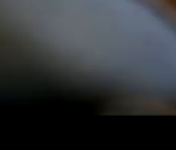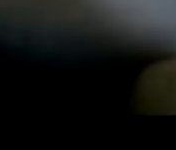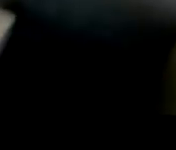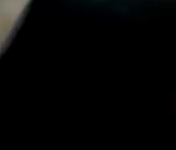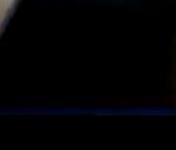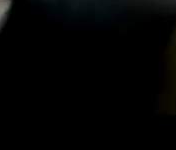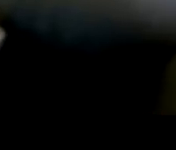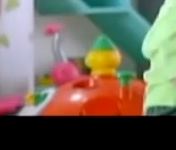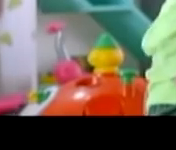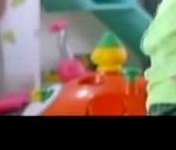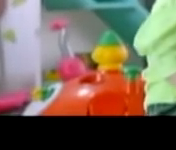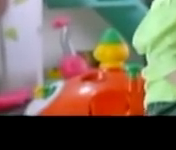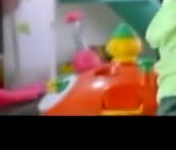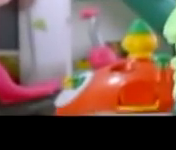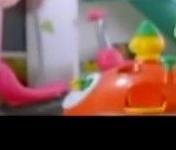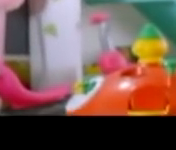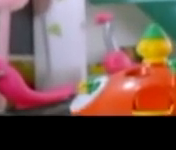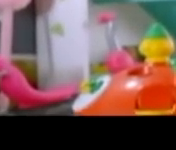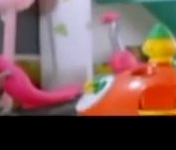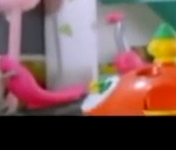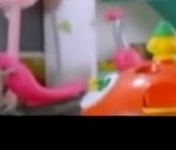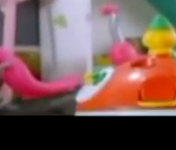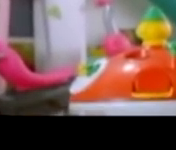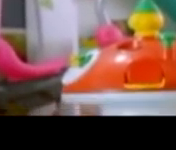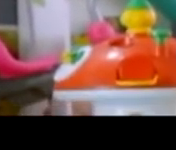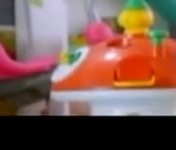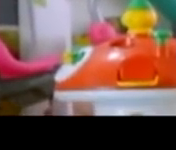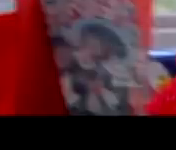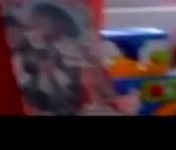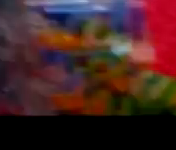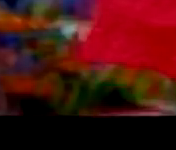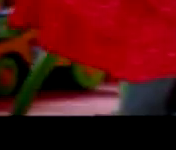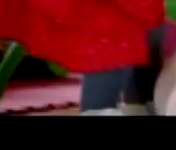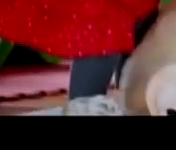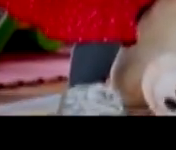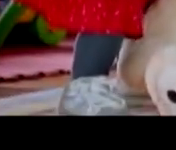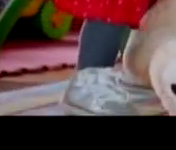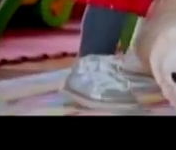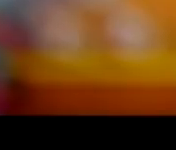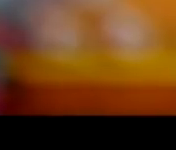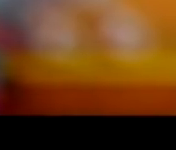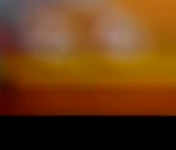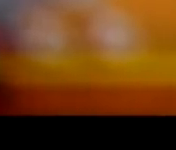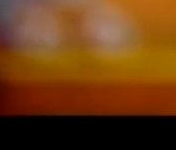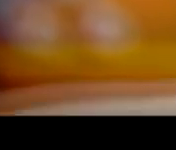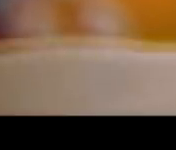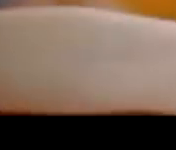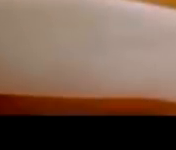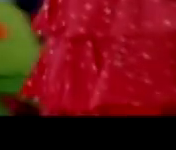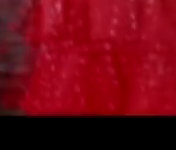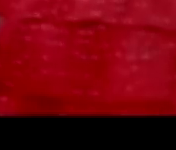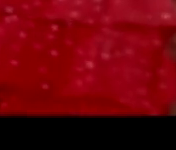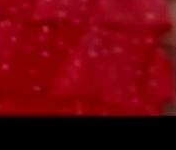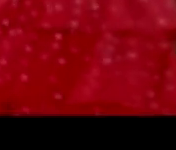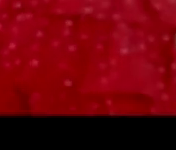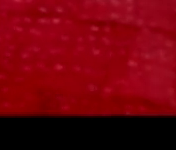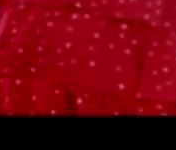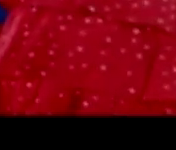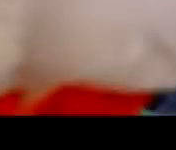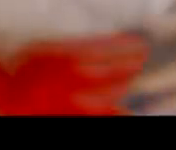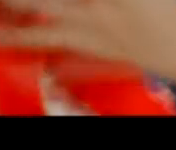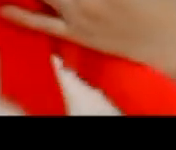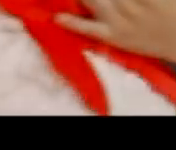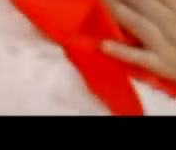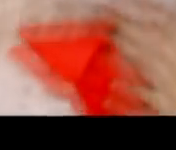figuras emocional a completar abrazos las racionales a pedirle requiere y la emocional a prestarlo